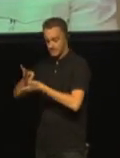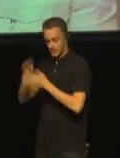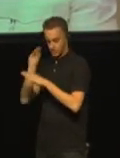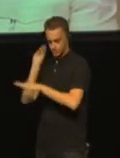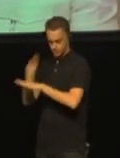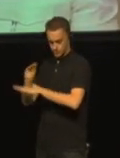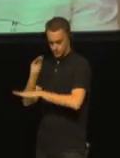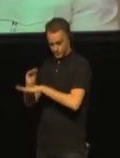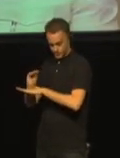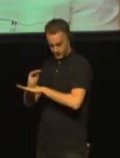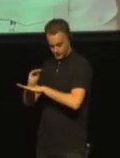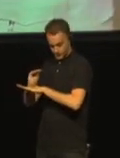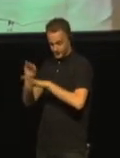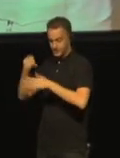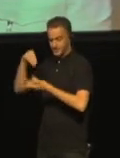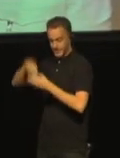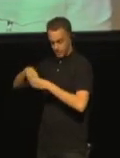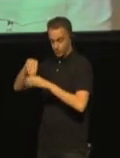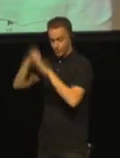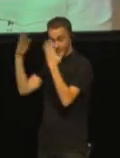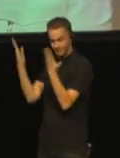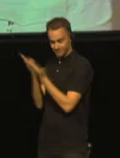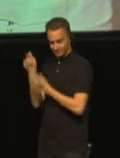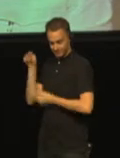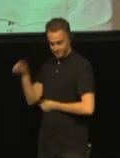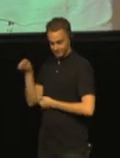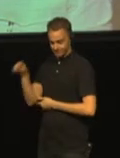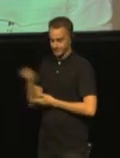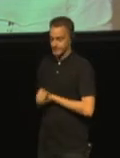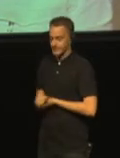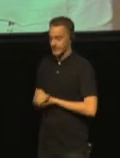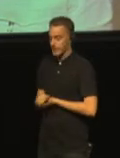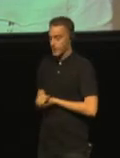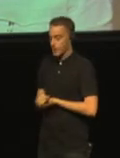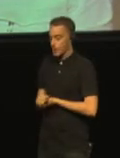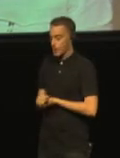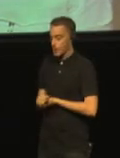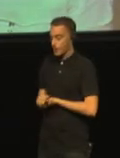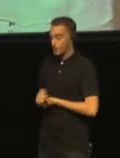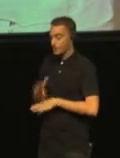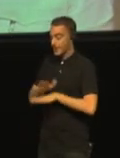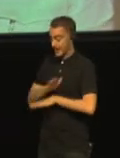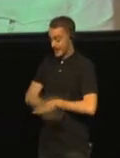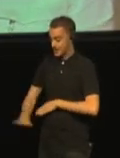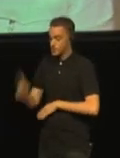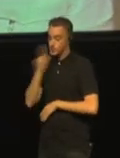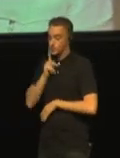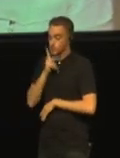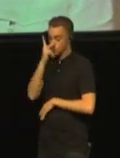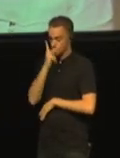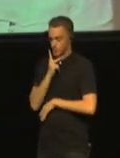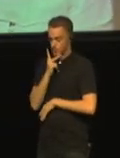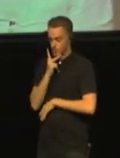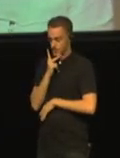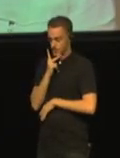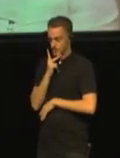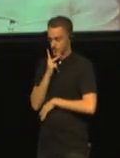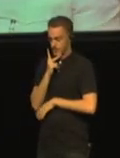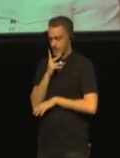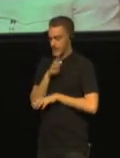Existe también un énfasis en la opción educativa para niños sordos, ciegos y otros en la mayoría de